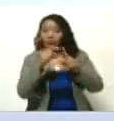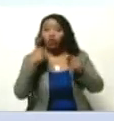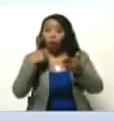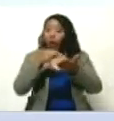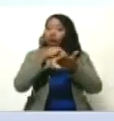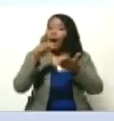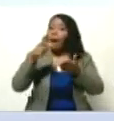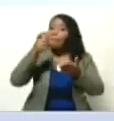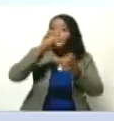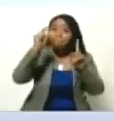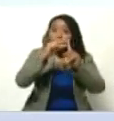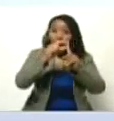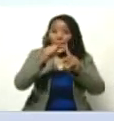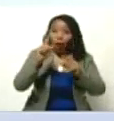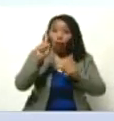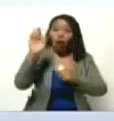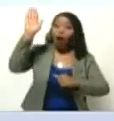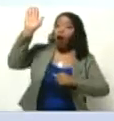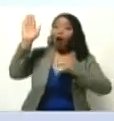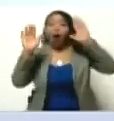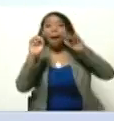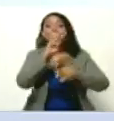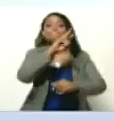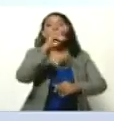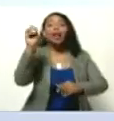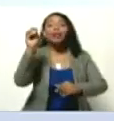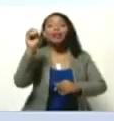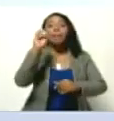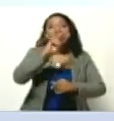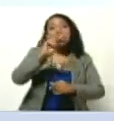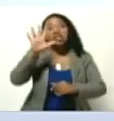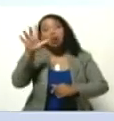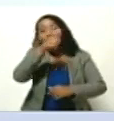derecho de palabra 20, 25 personas,